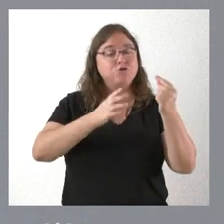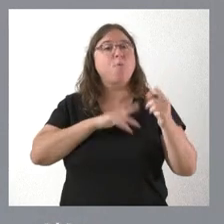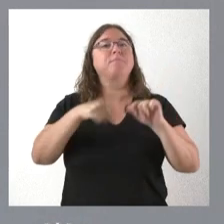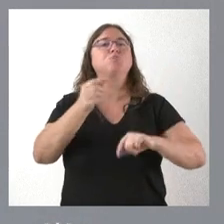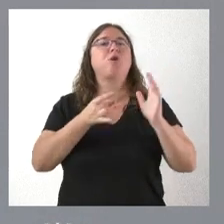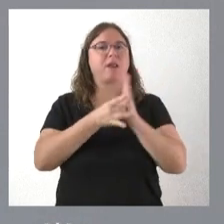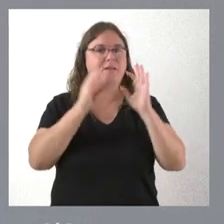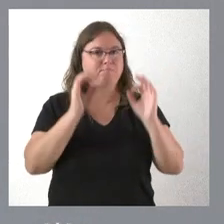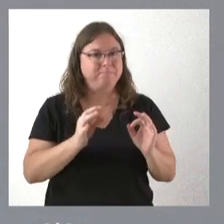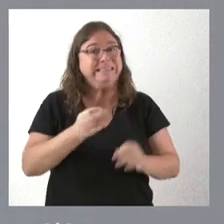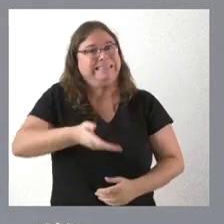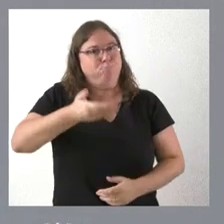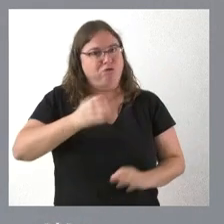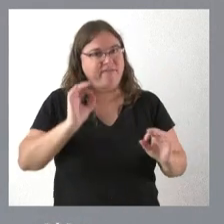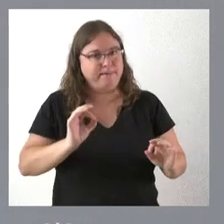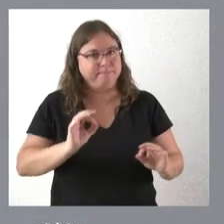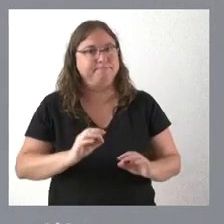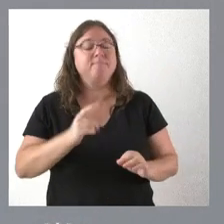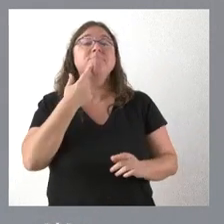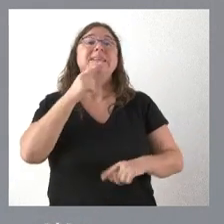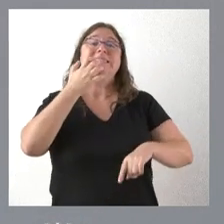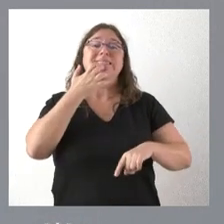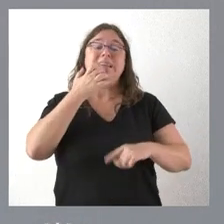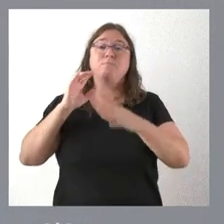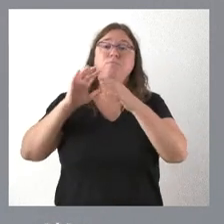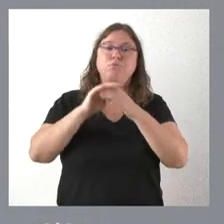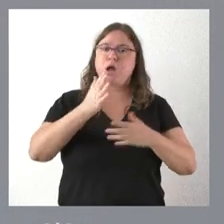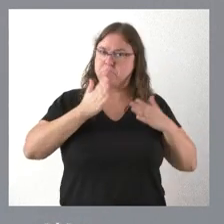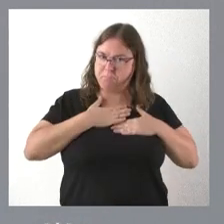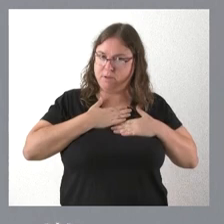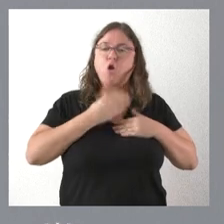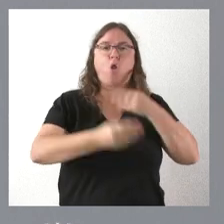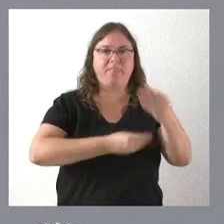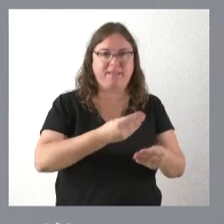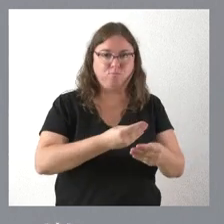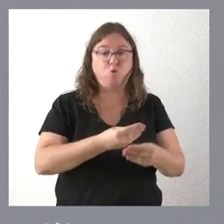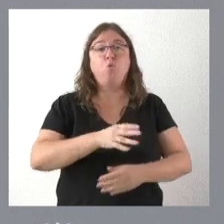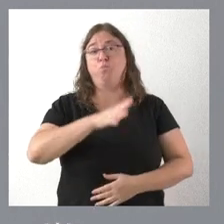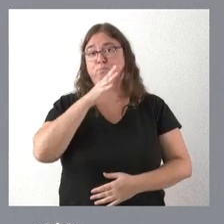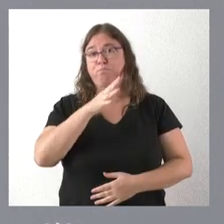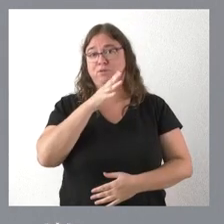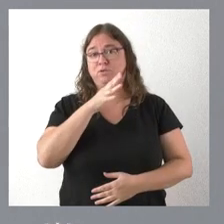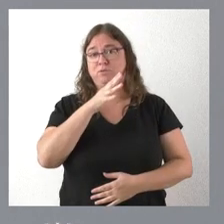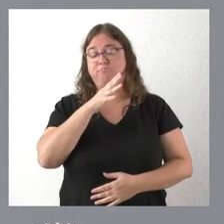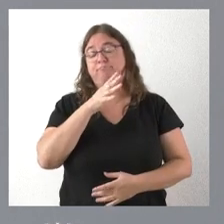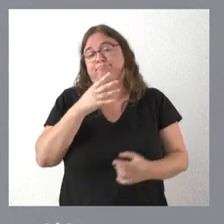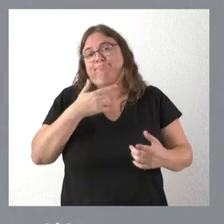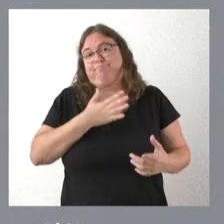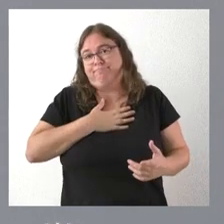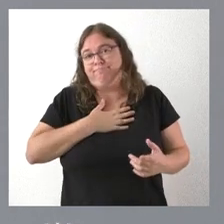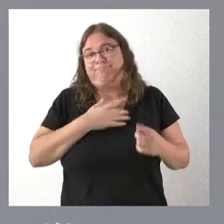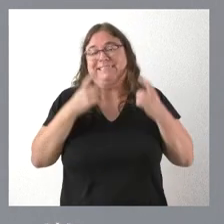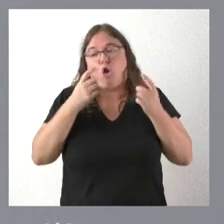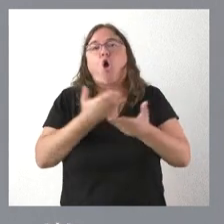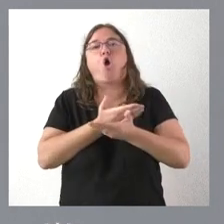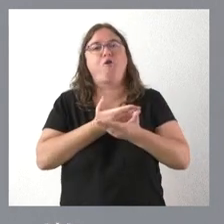esto es muy importante en la medida en que corresponda a nosotros lo vamos a hacer y por tanto vamos a tener